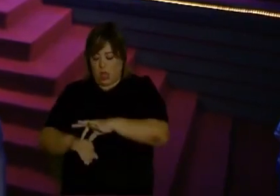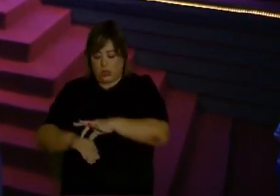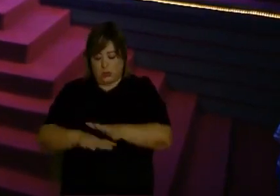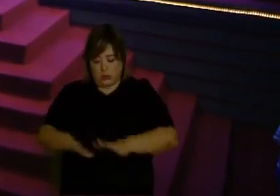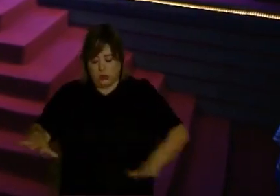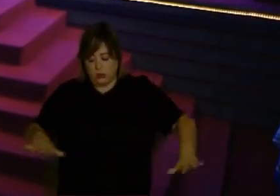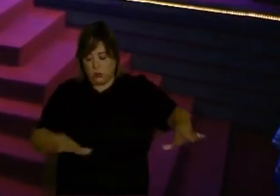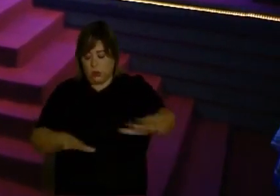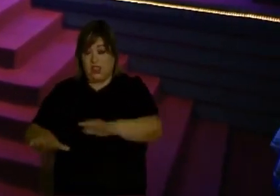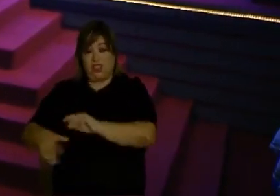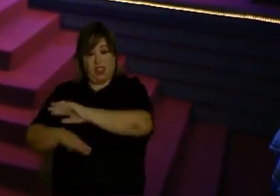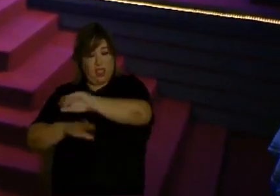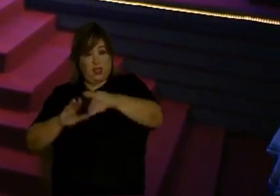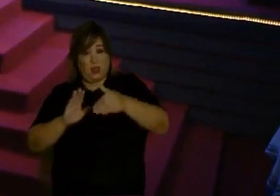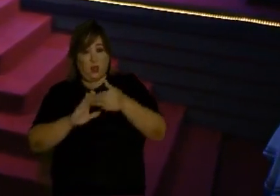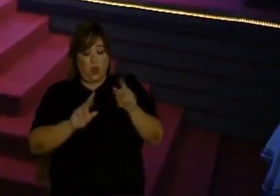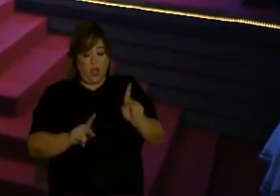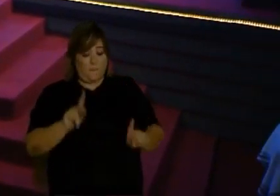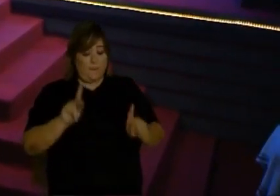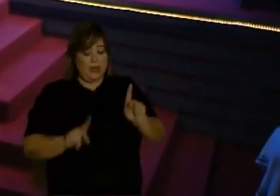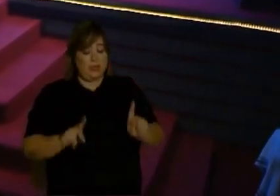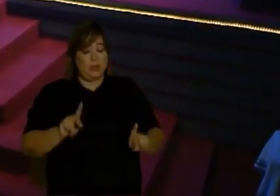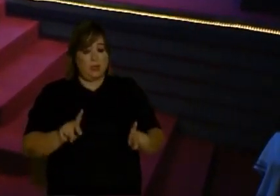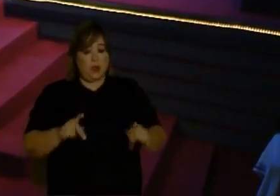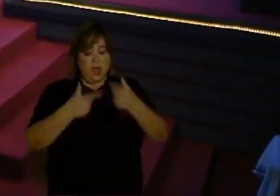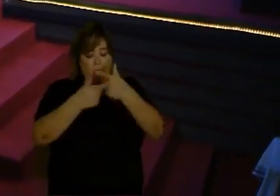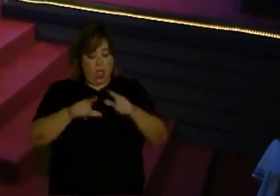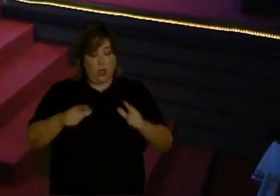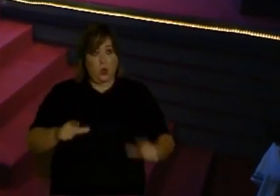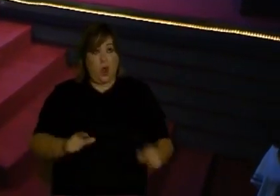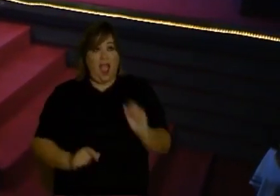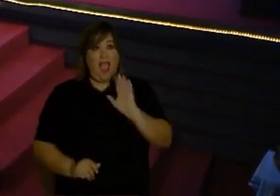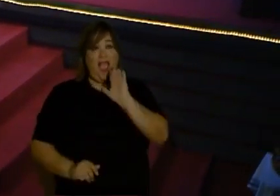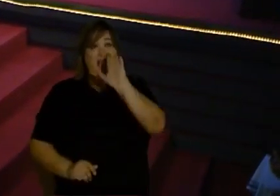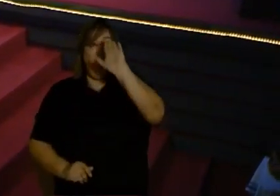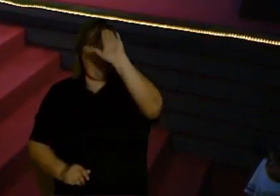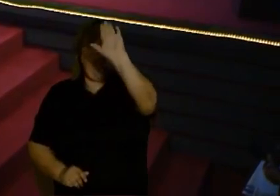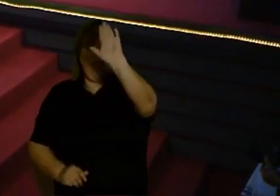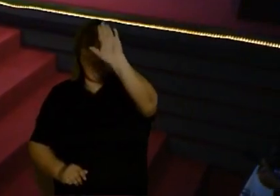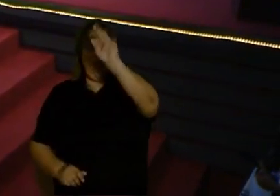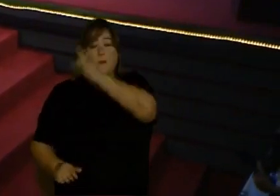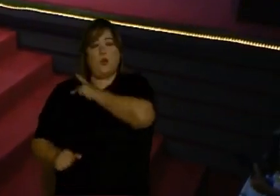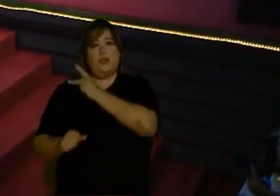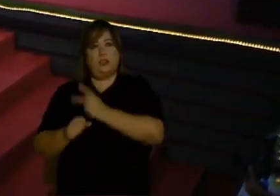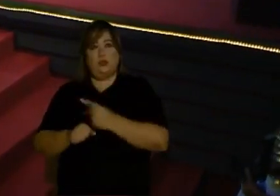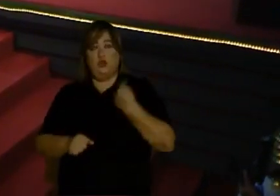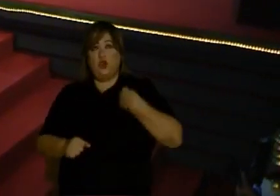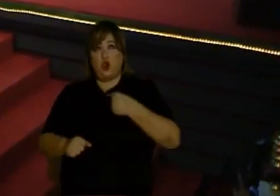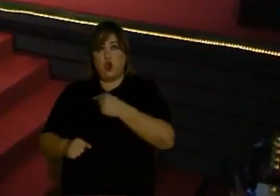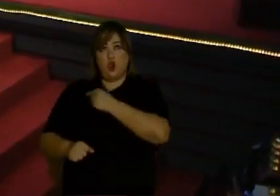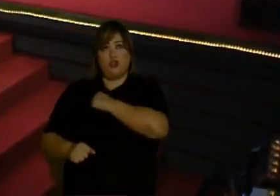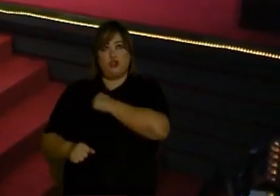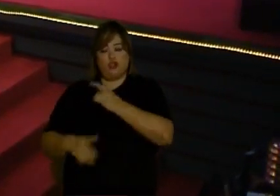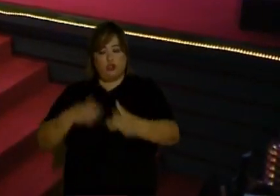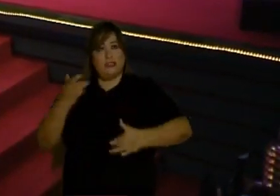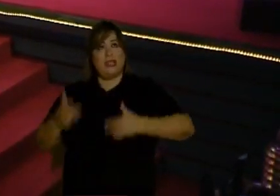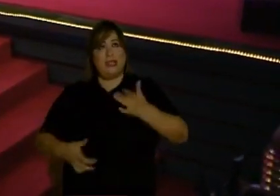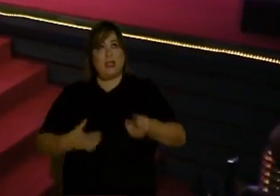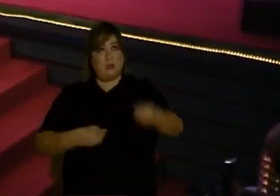de toda lengua. En Él está el poder. Y nosotros nos fortalecemos en Él. En el nombre de